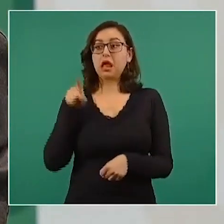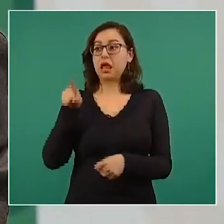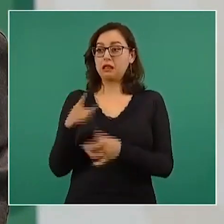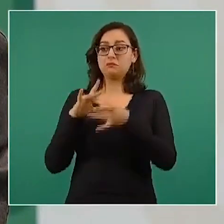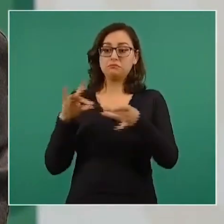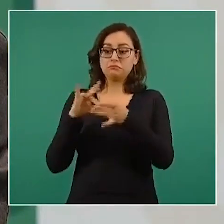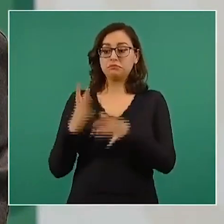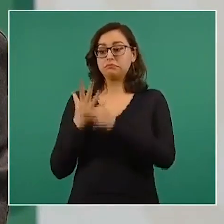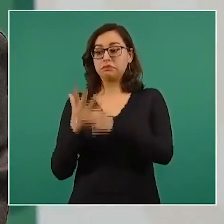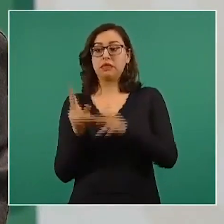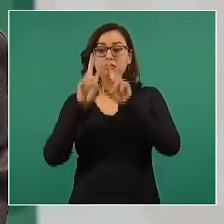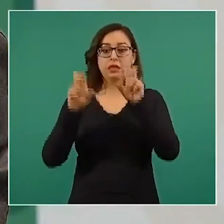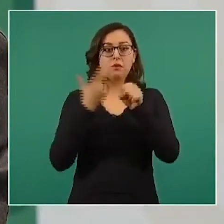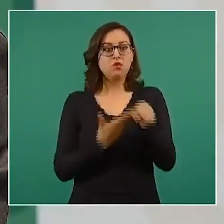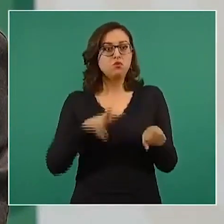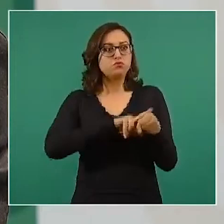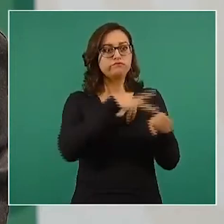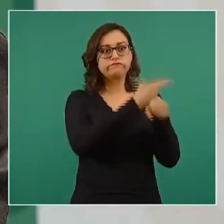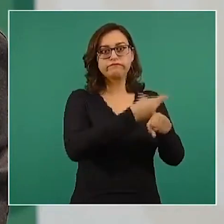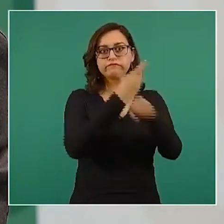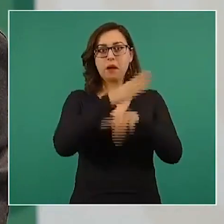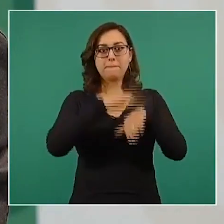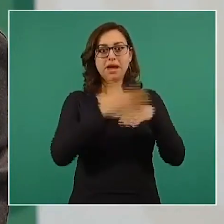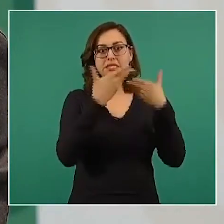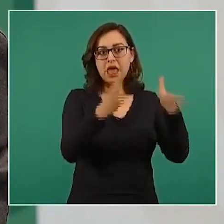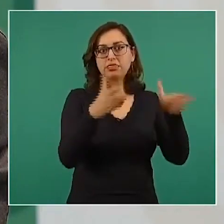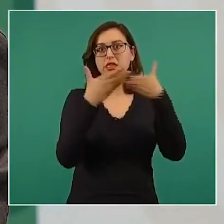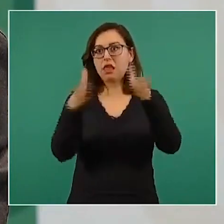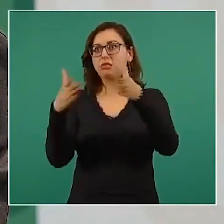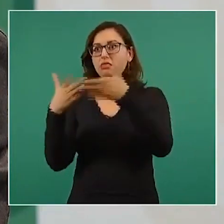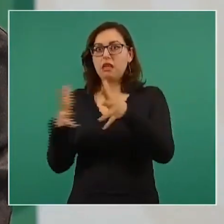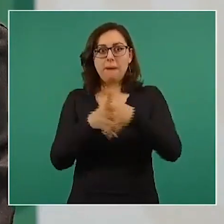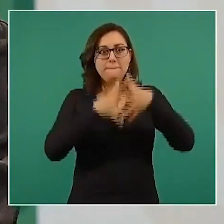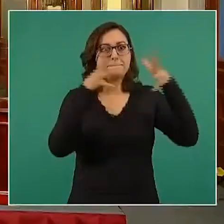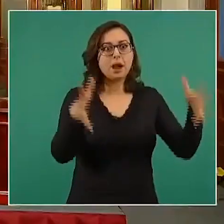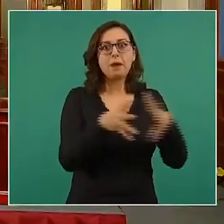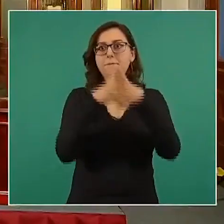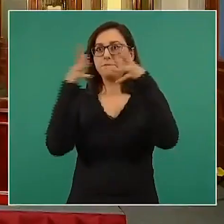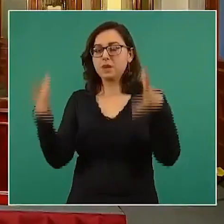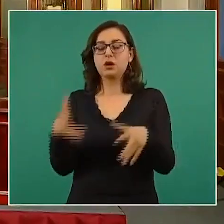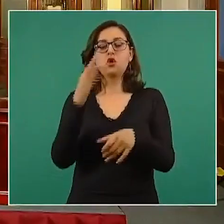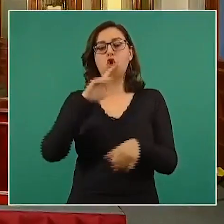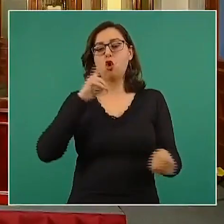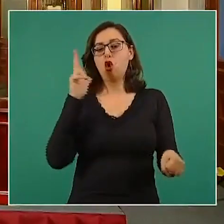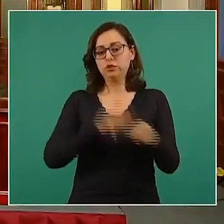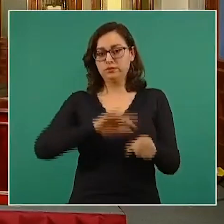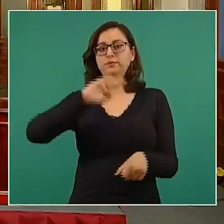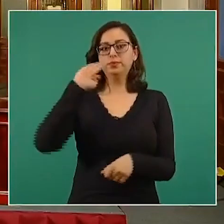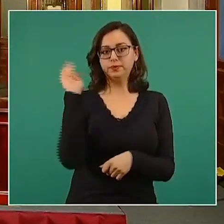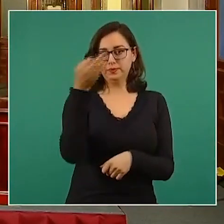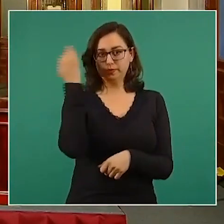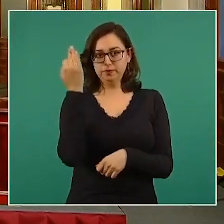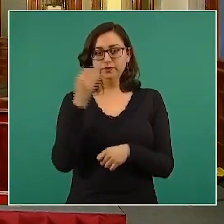reconversión hospitalaria en los hospitales federales, incluyendo los Institutos Nacionales de Salud, y también